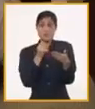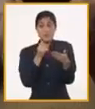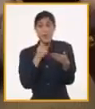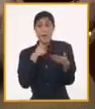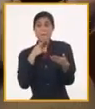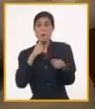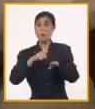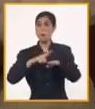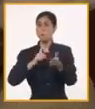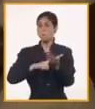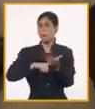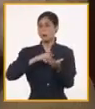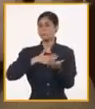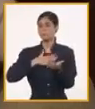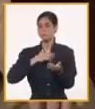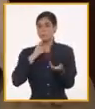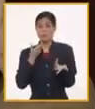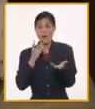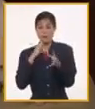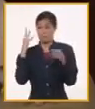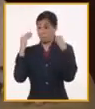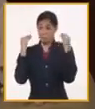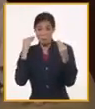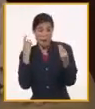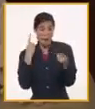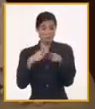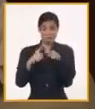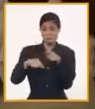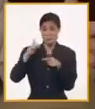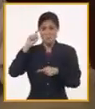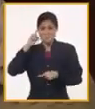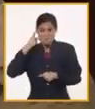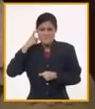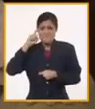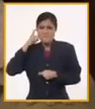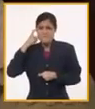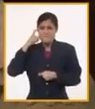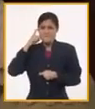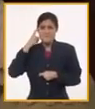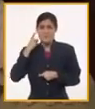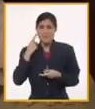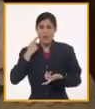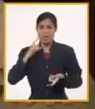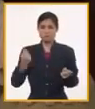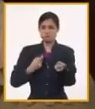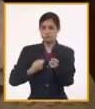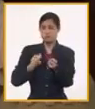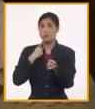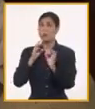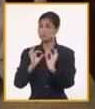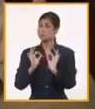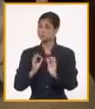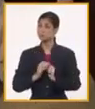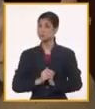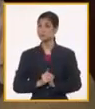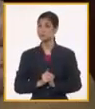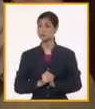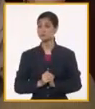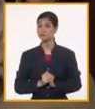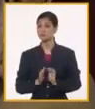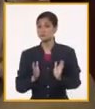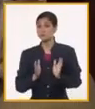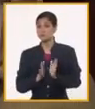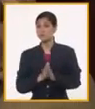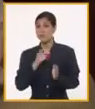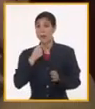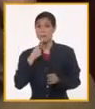pero no logran, bueno, como las generaciones que había en este país que se sentían así. Lo ve tan bueno,